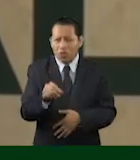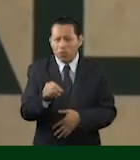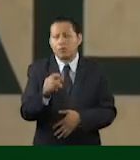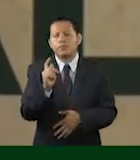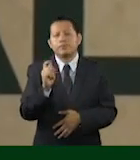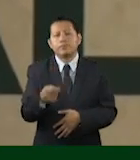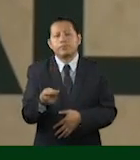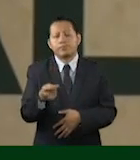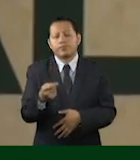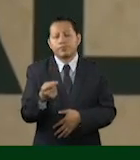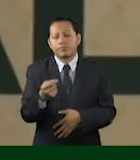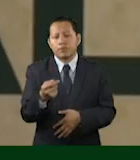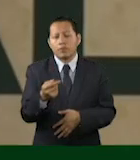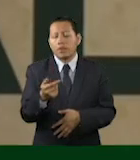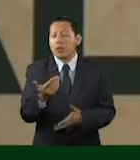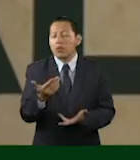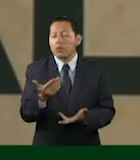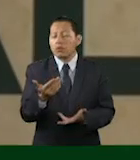falta